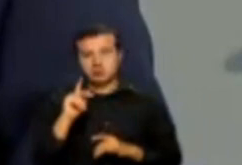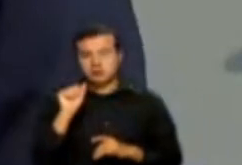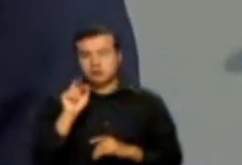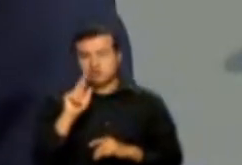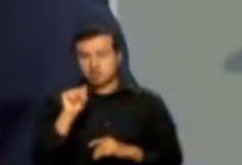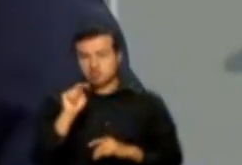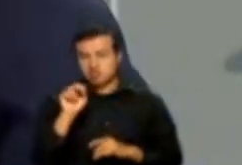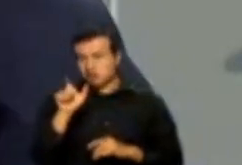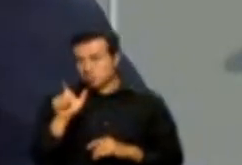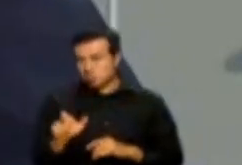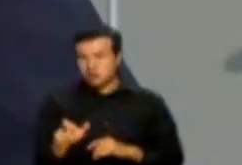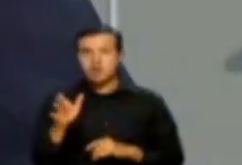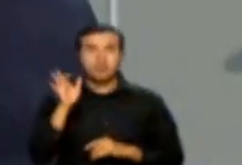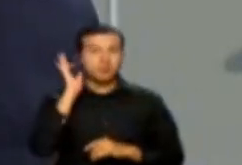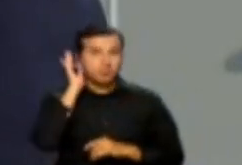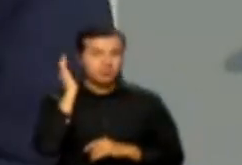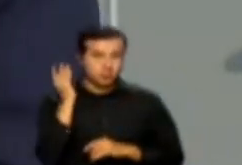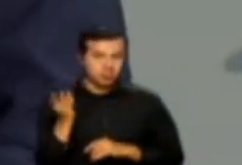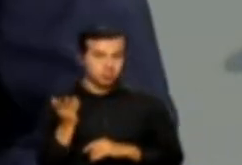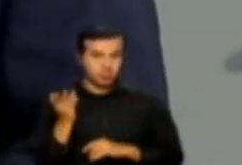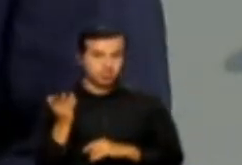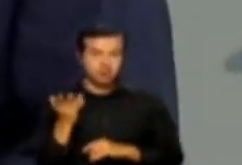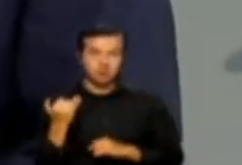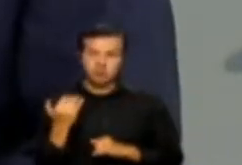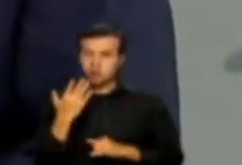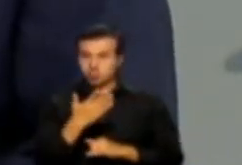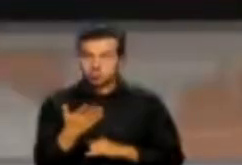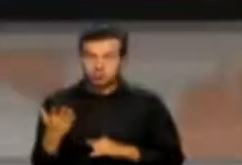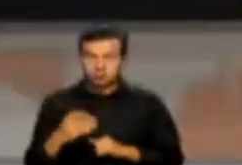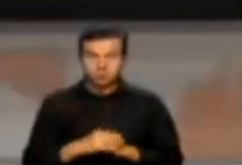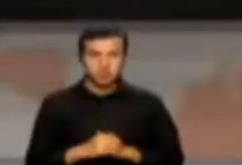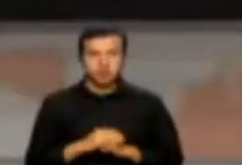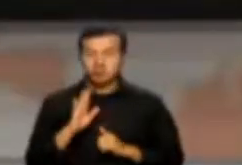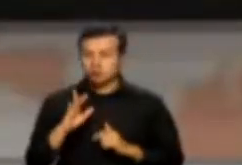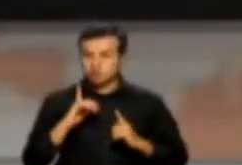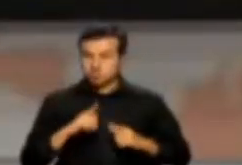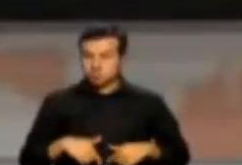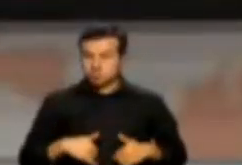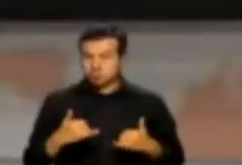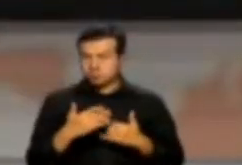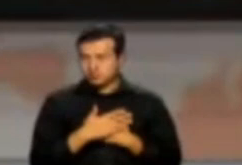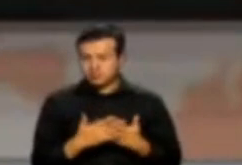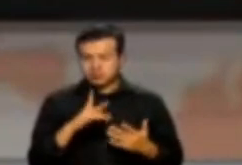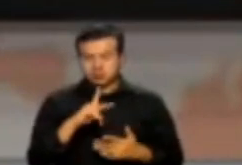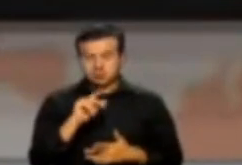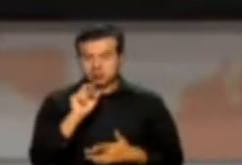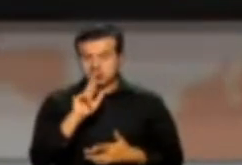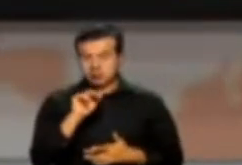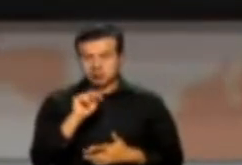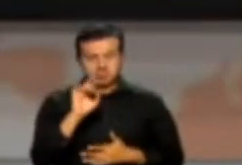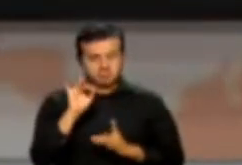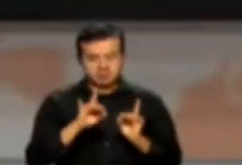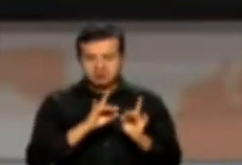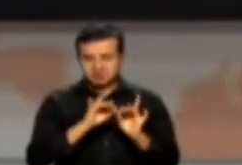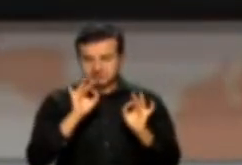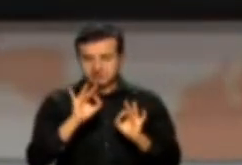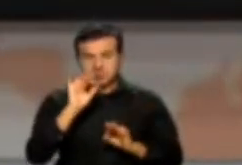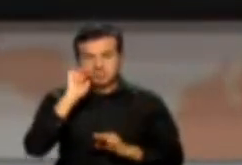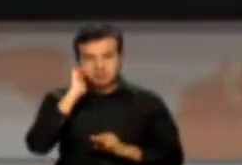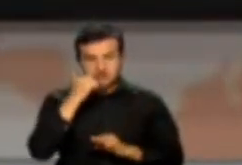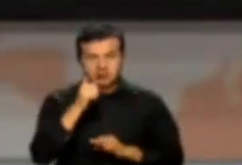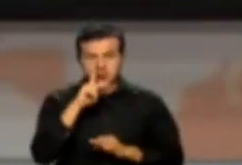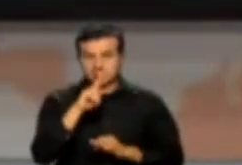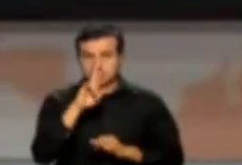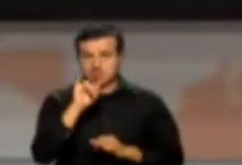mascota de la señora que se sometió cómo está ella cuál es su estado actual karina está perfectamente mañana a